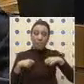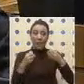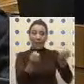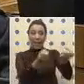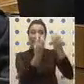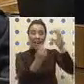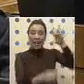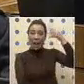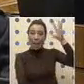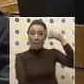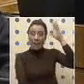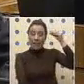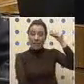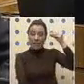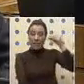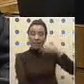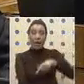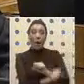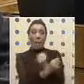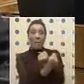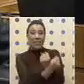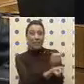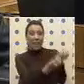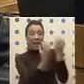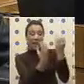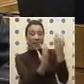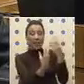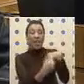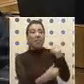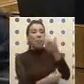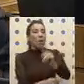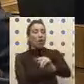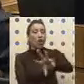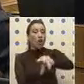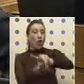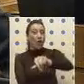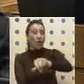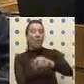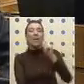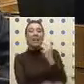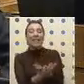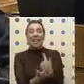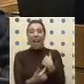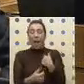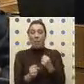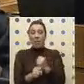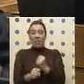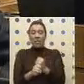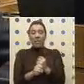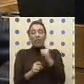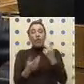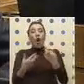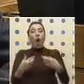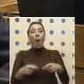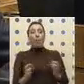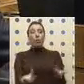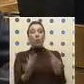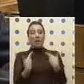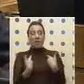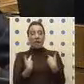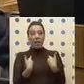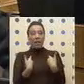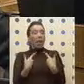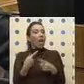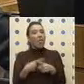capacitaban, o de esos reos que se capacitaban, no salían después a delinquir porque ya tenían un oficio, porque tuvieron una oportunidad. Es